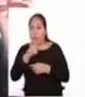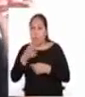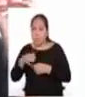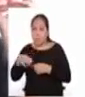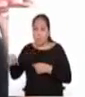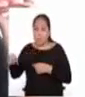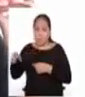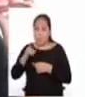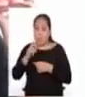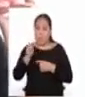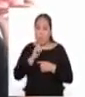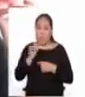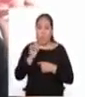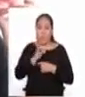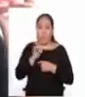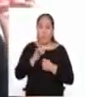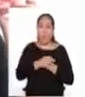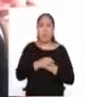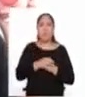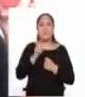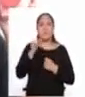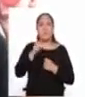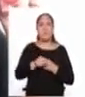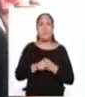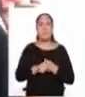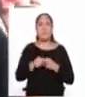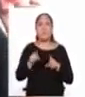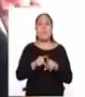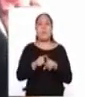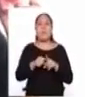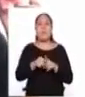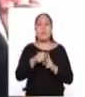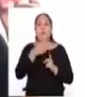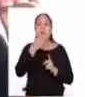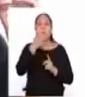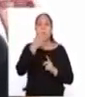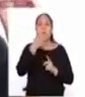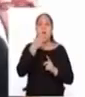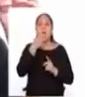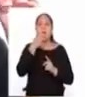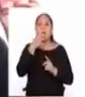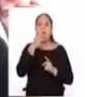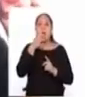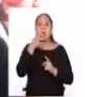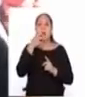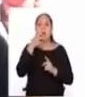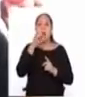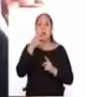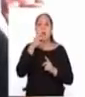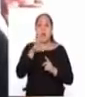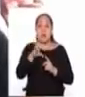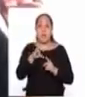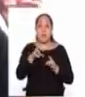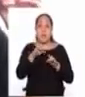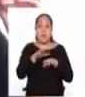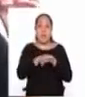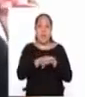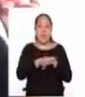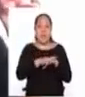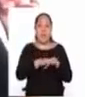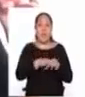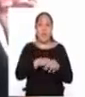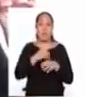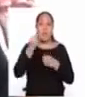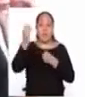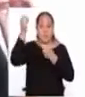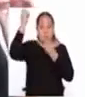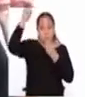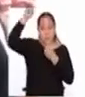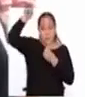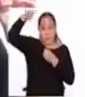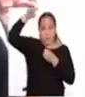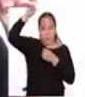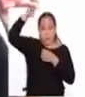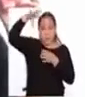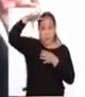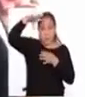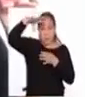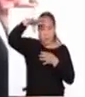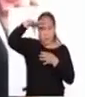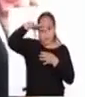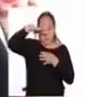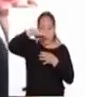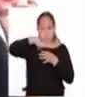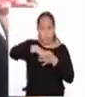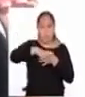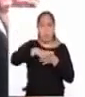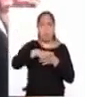es capaz de entibiarse más lentamente cuando recibe luz solar y se enfría